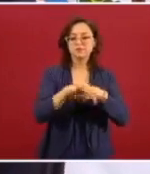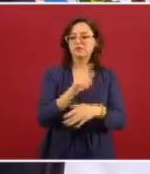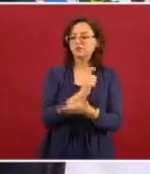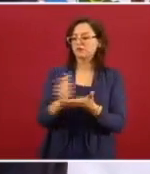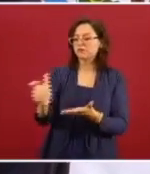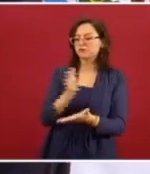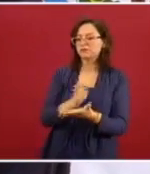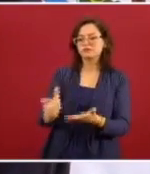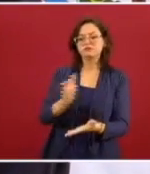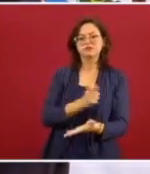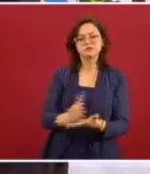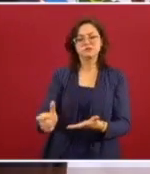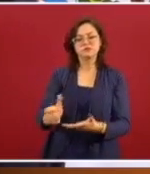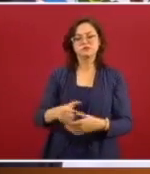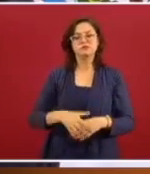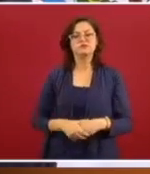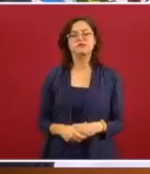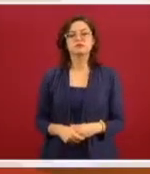salario mínimo.